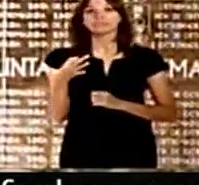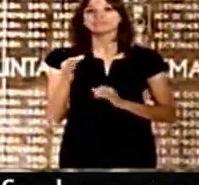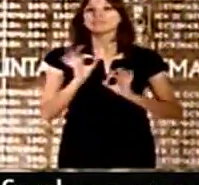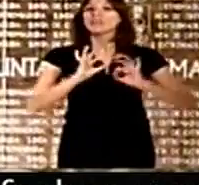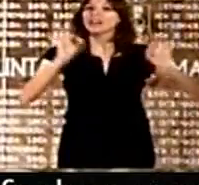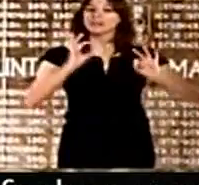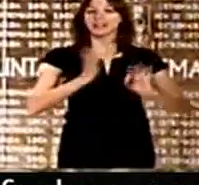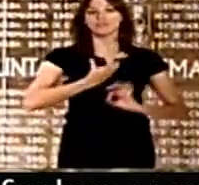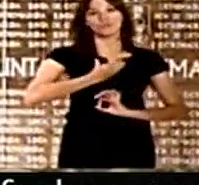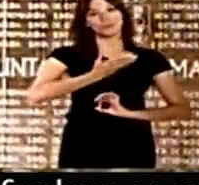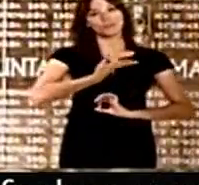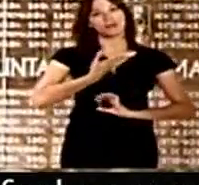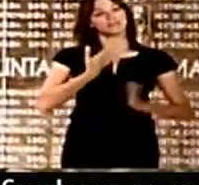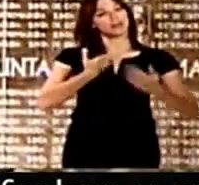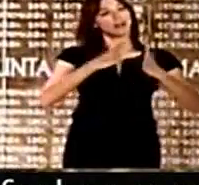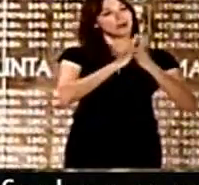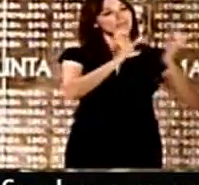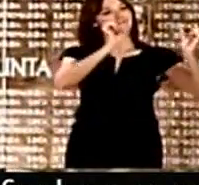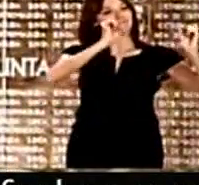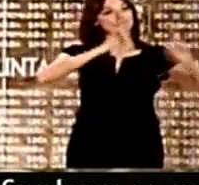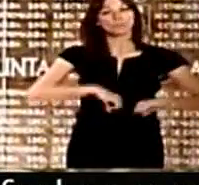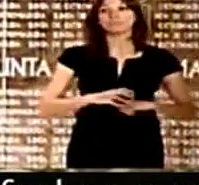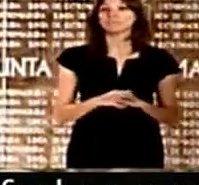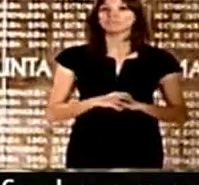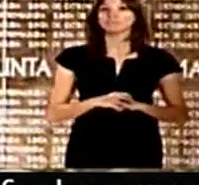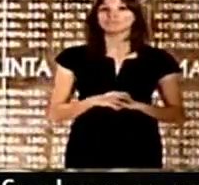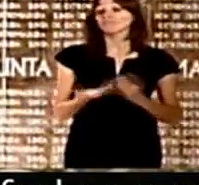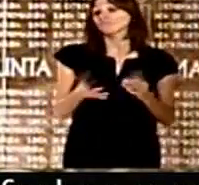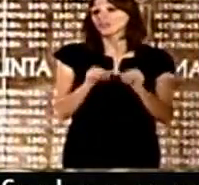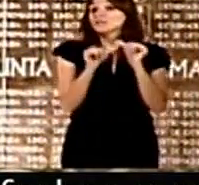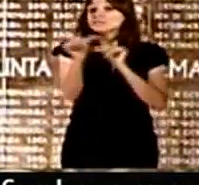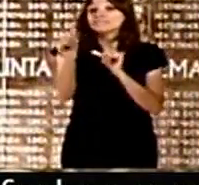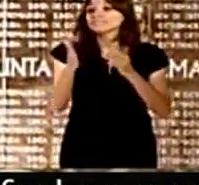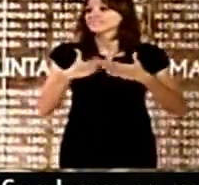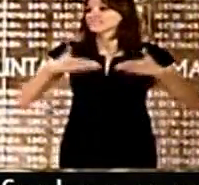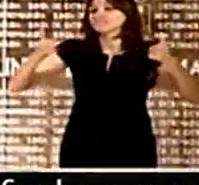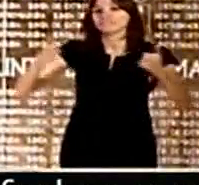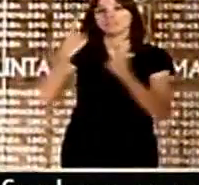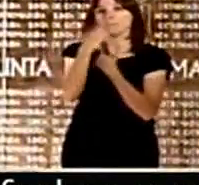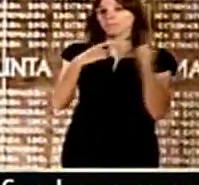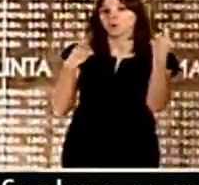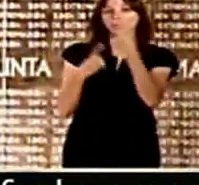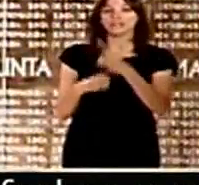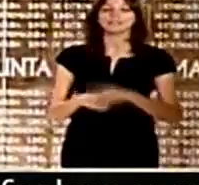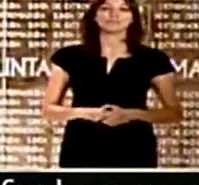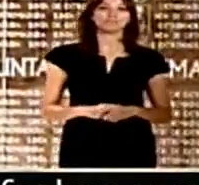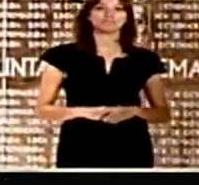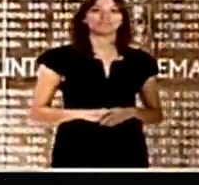Y a partir de este momento, como siempre, empezamos con las preguntas que queráis realizar.